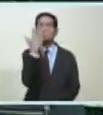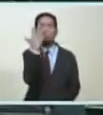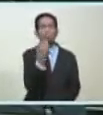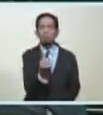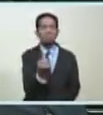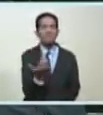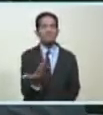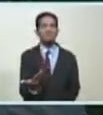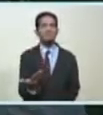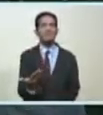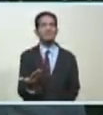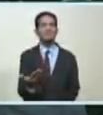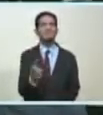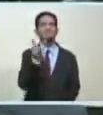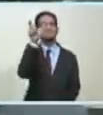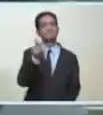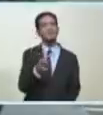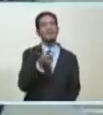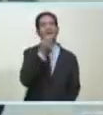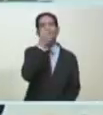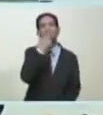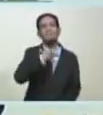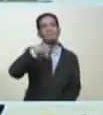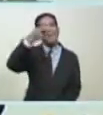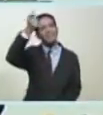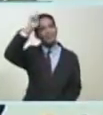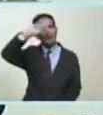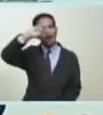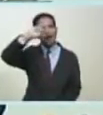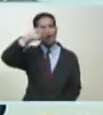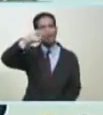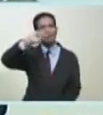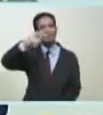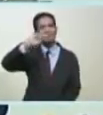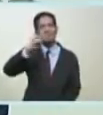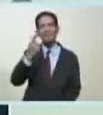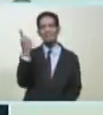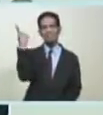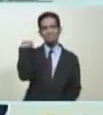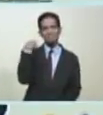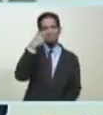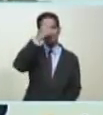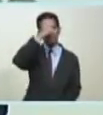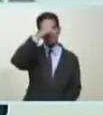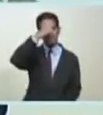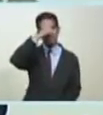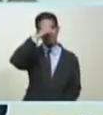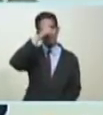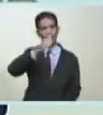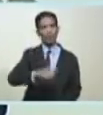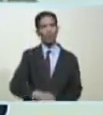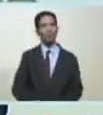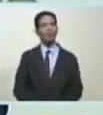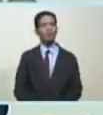la actitud del candidato Henry Falcón el día de las elecciones.